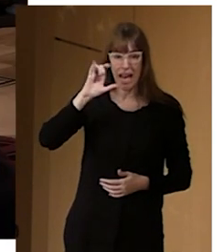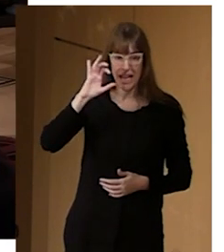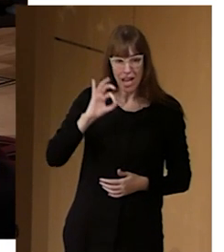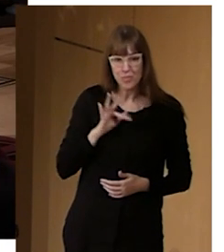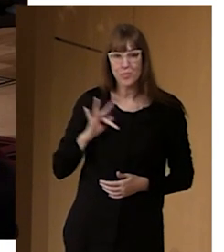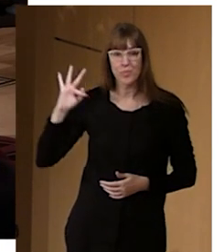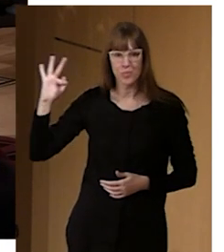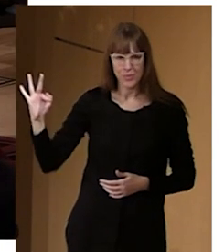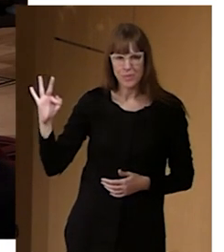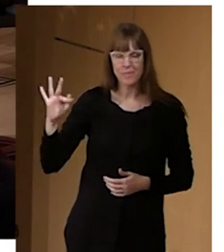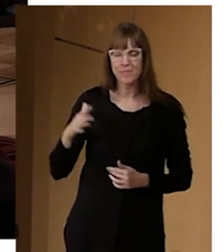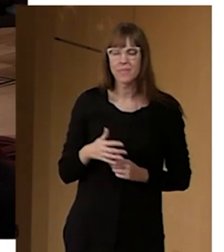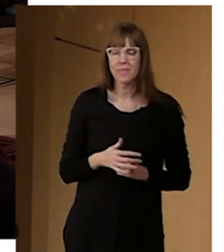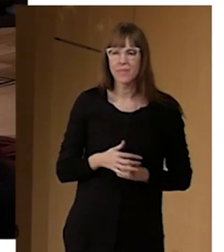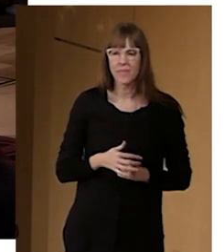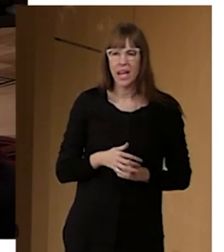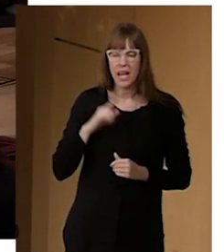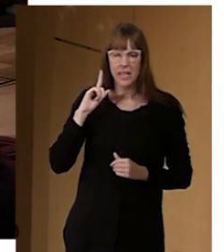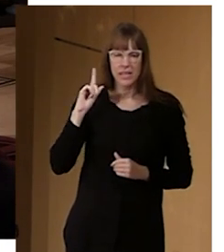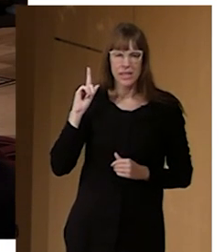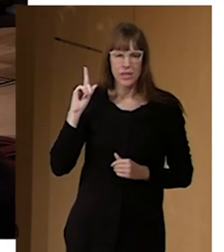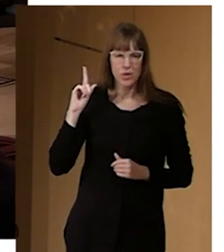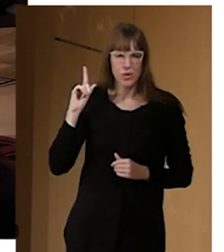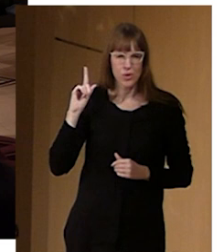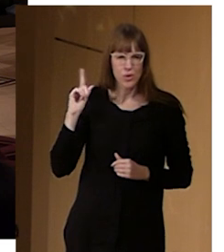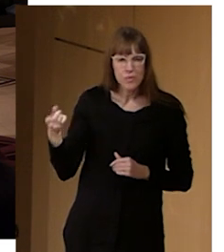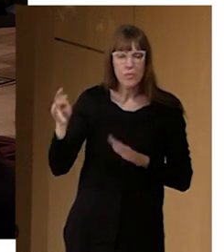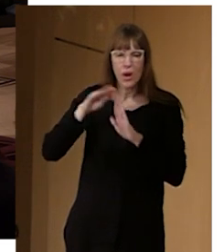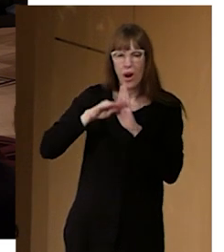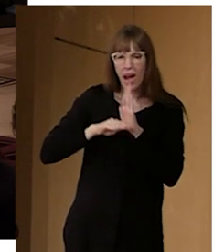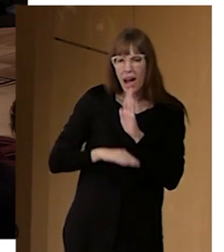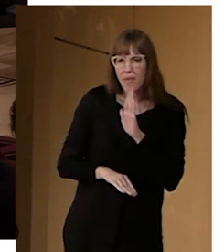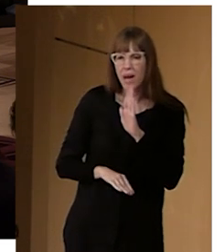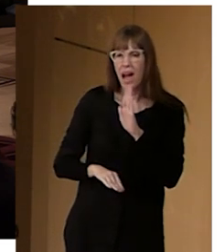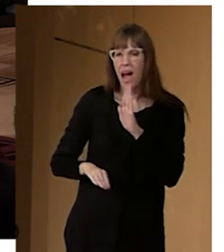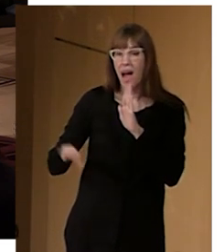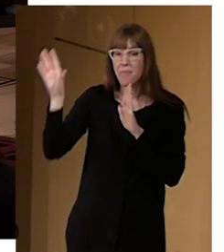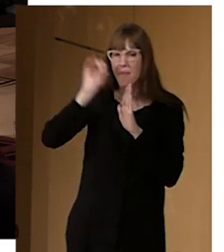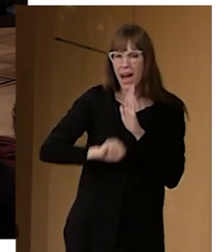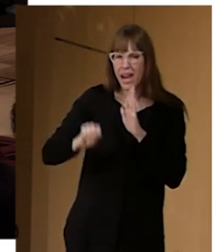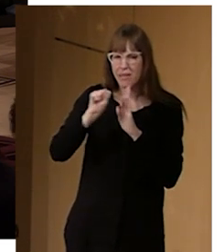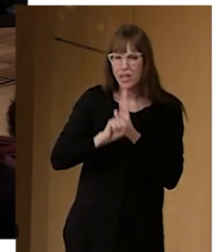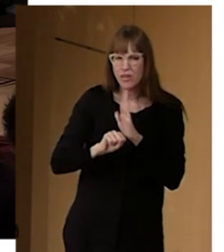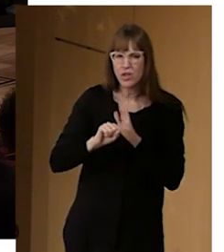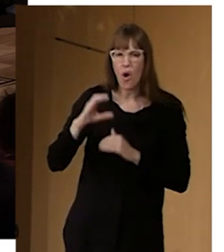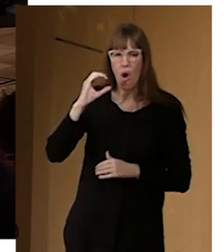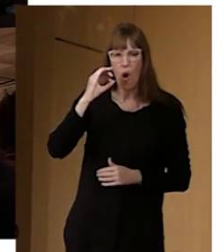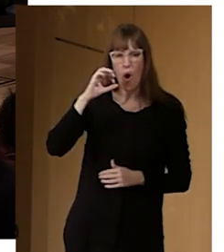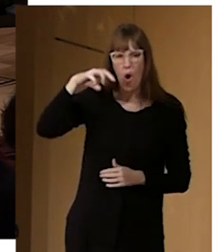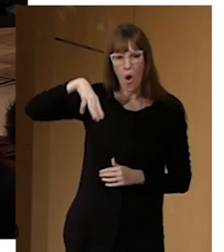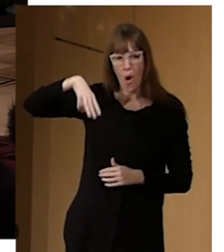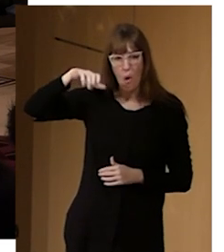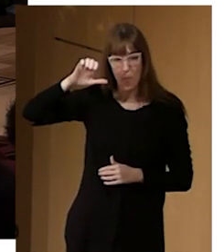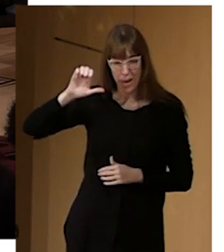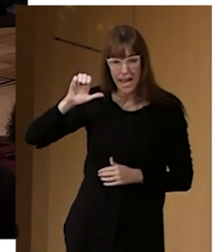tú para contarnos eh ese maravilloso programa que tenéis desde la ocne en el que habéis